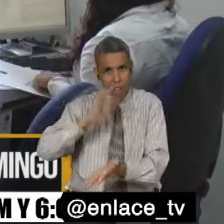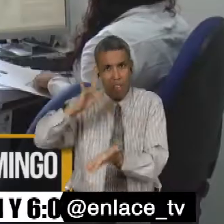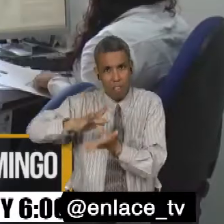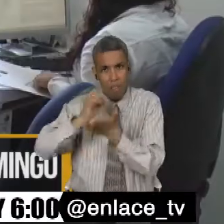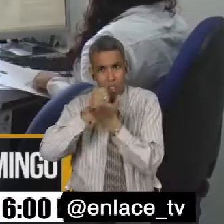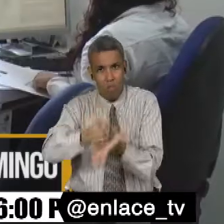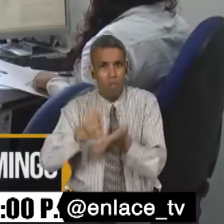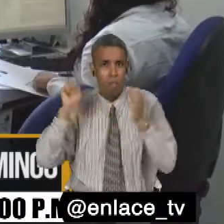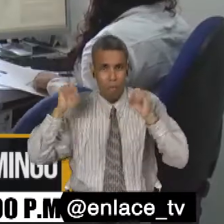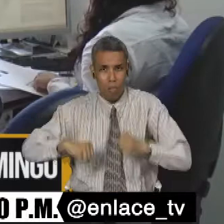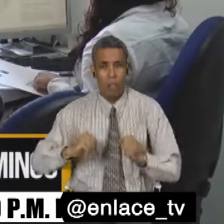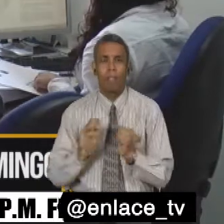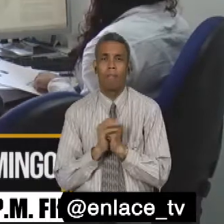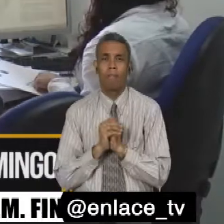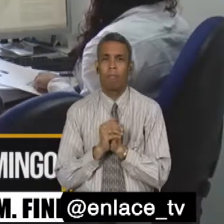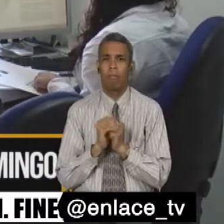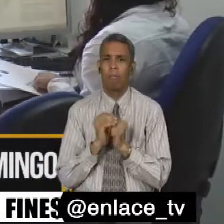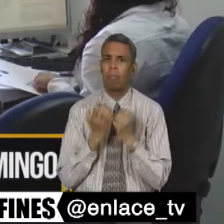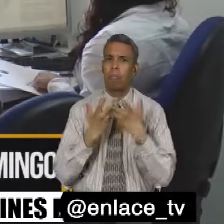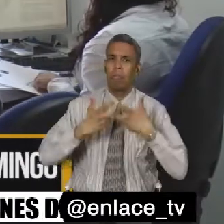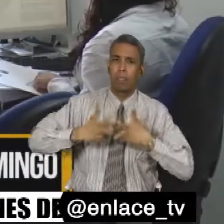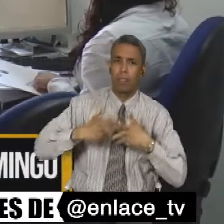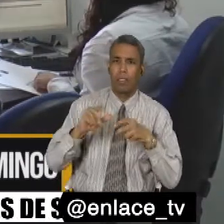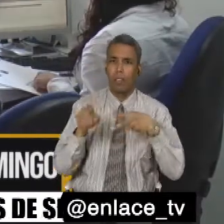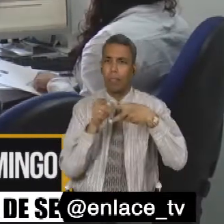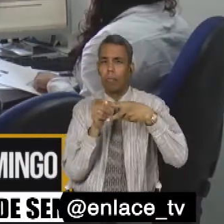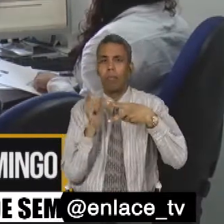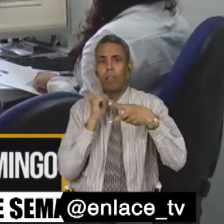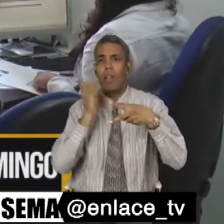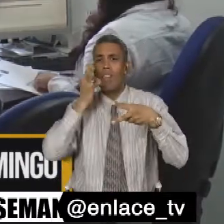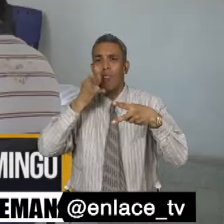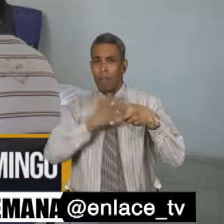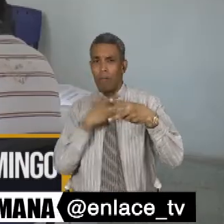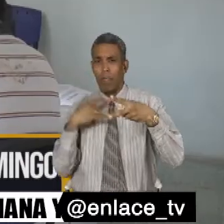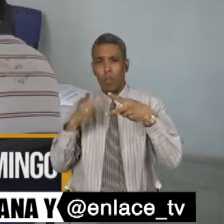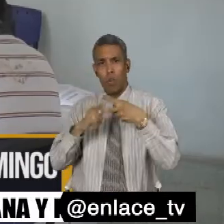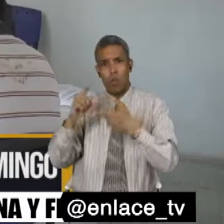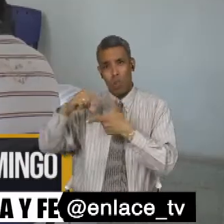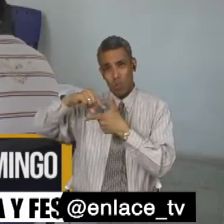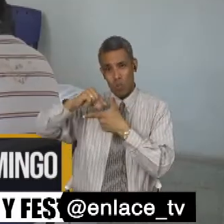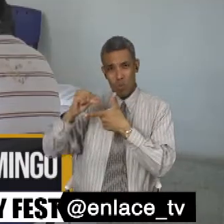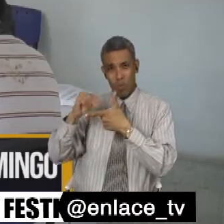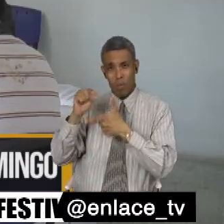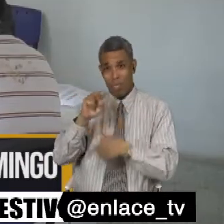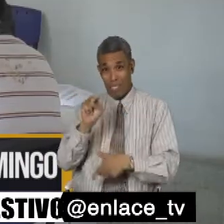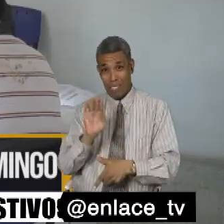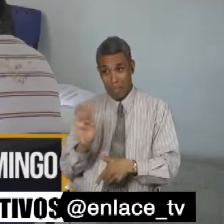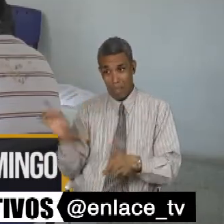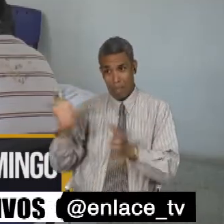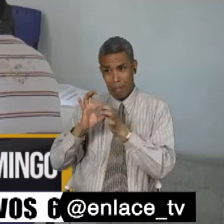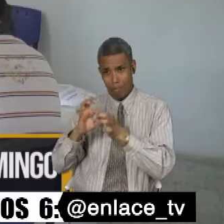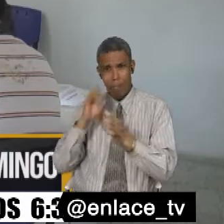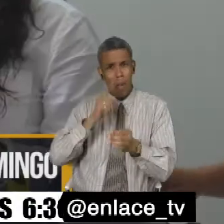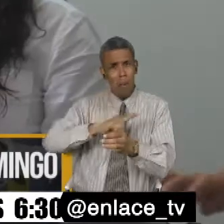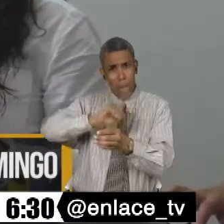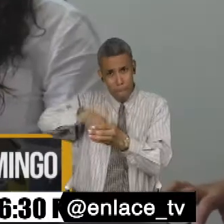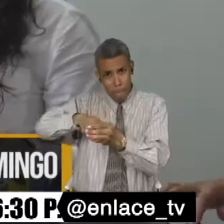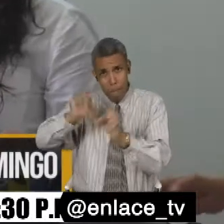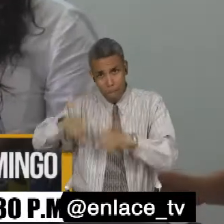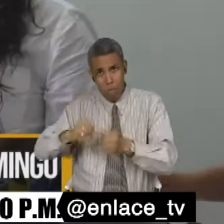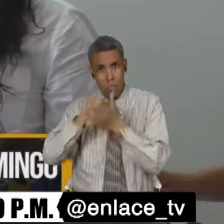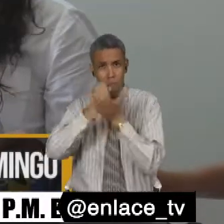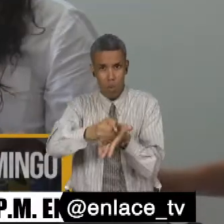empresas prestadoras como café salud y nueva ips subsidiadas estarán haciendo el proceso de vinculación a la población no asegurada